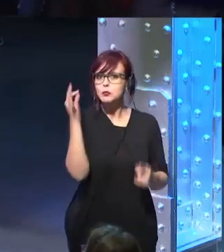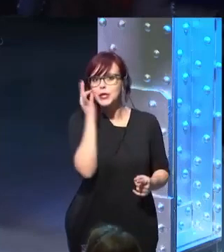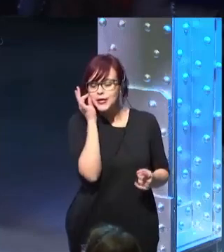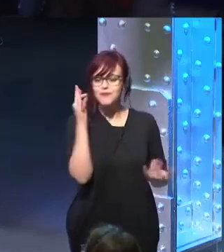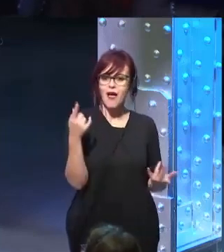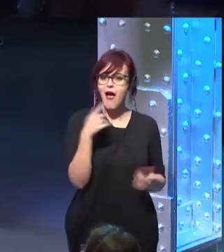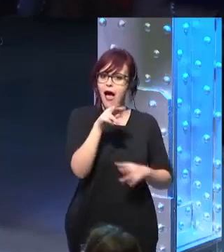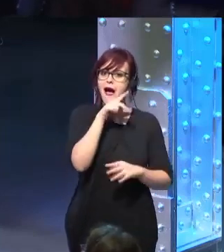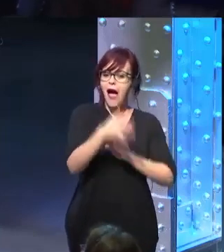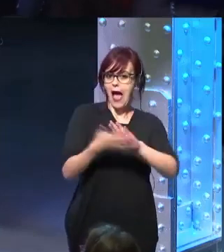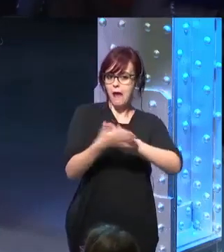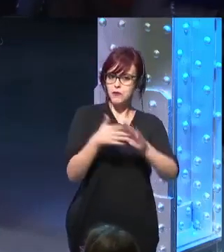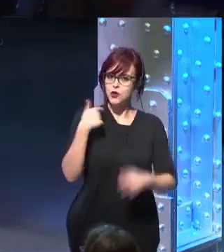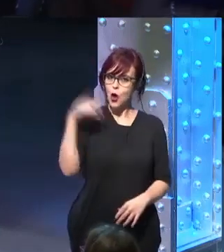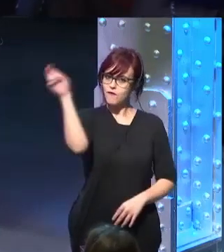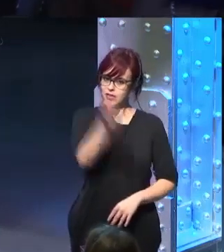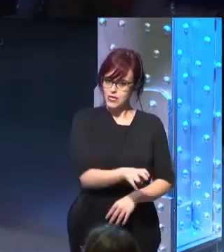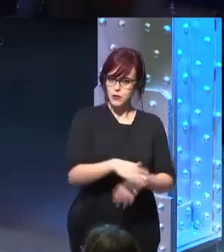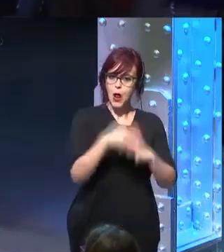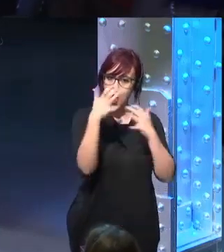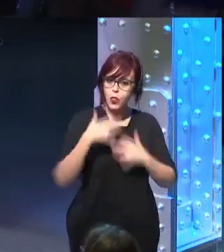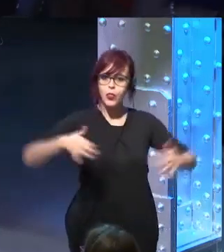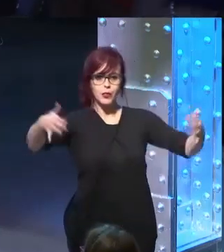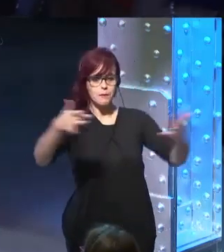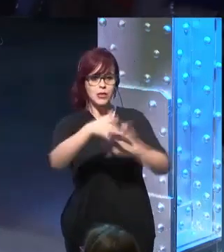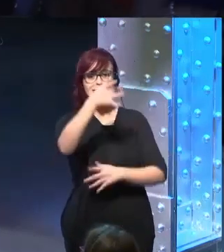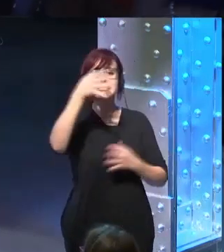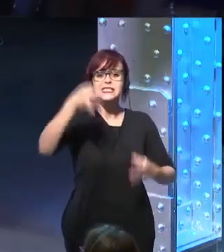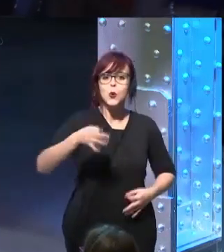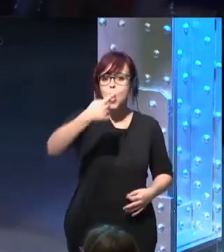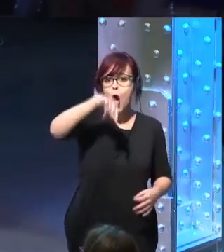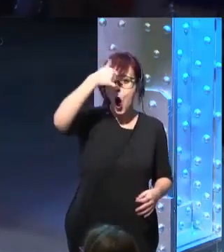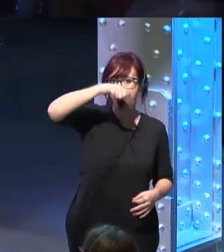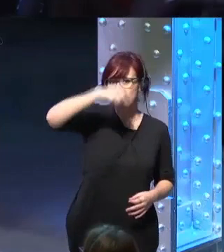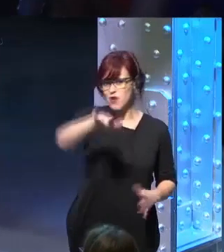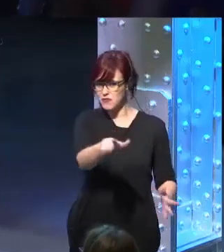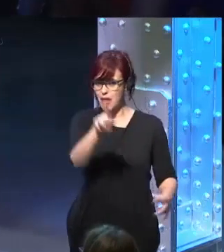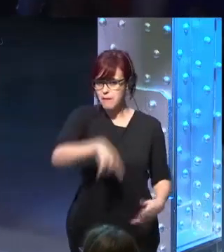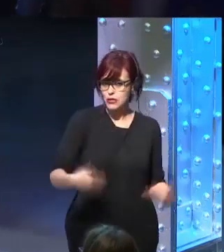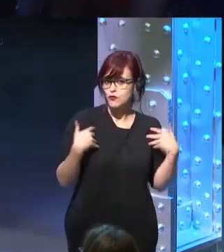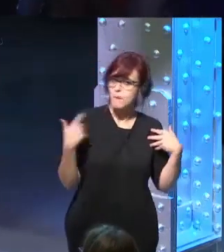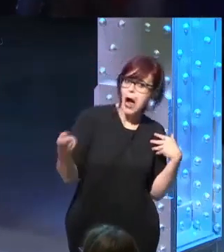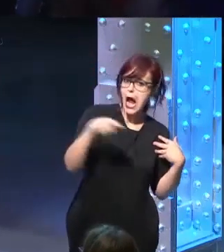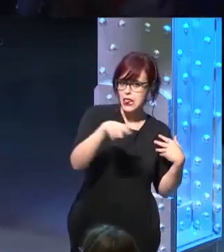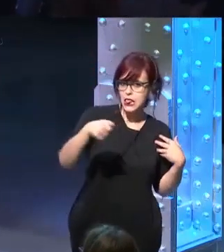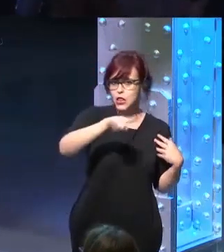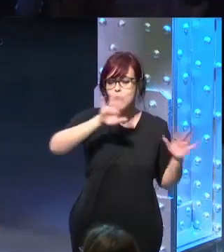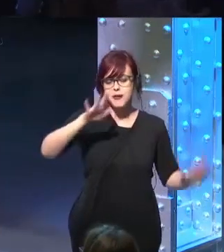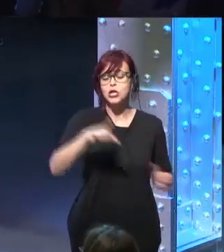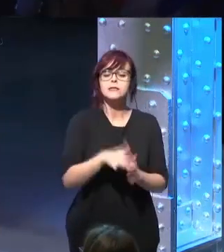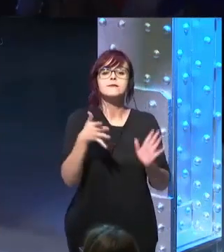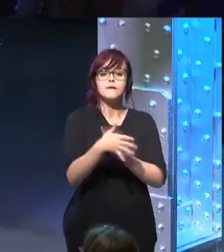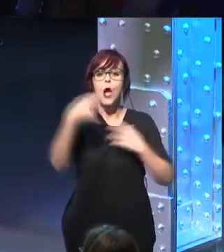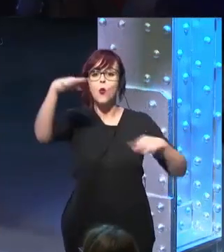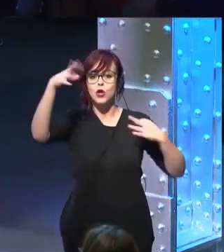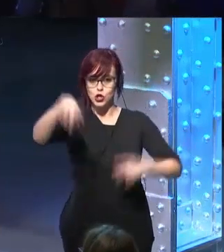vez, y yo sé hablar aquí para hablar para las mujeres, por las mujeres. Seguro que hay muchos hombres que han sufrido una cosa parecida, pero bueno, no digo que seamos